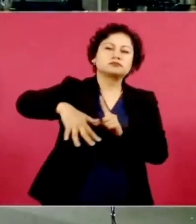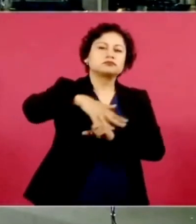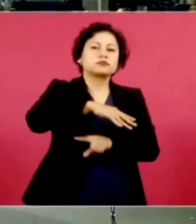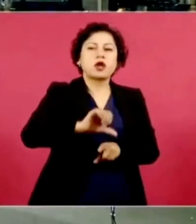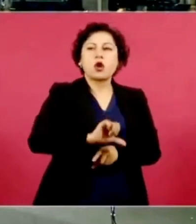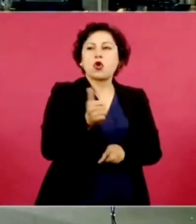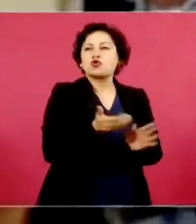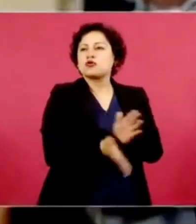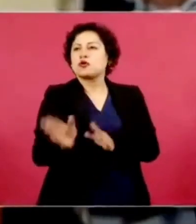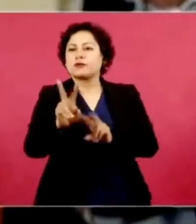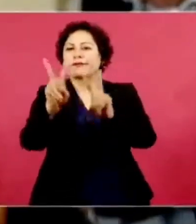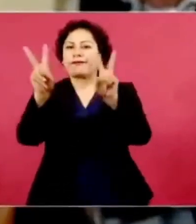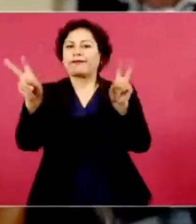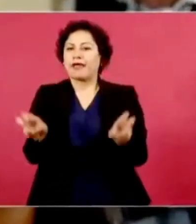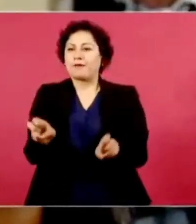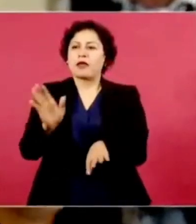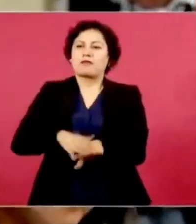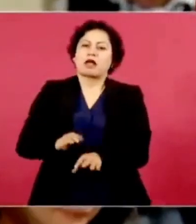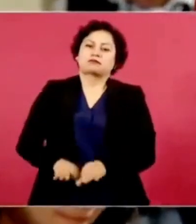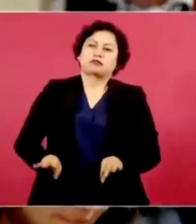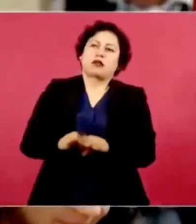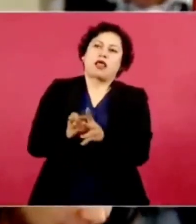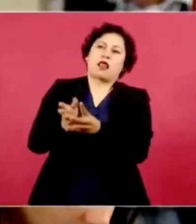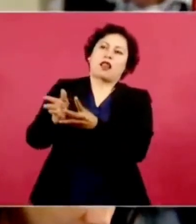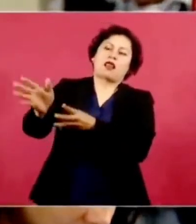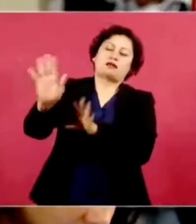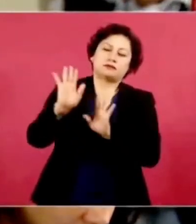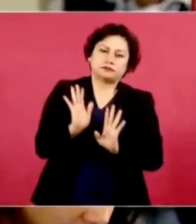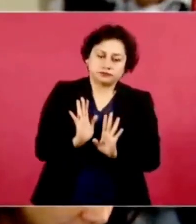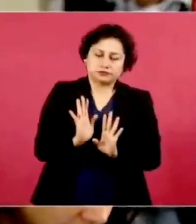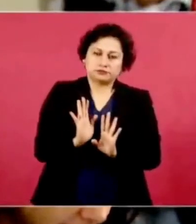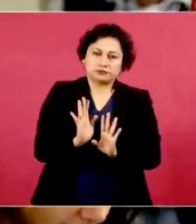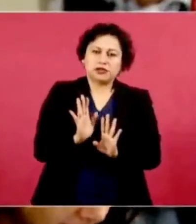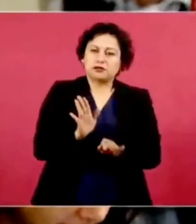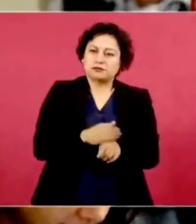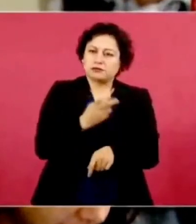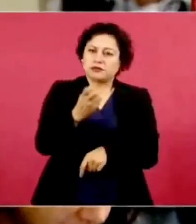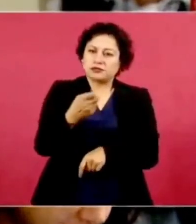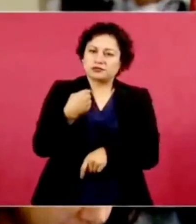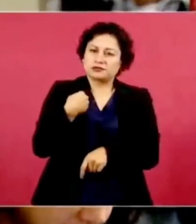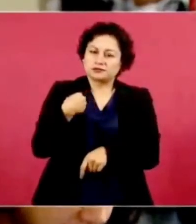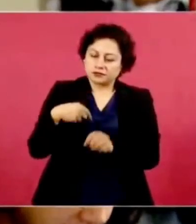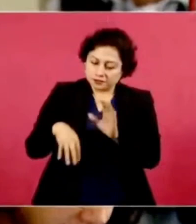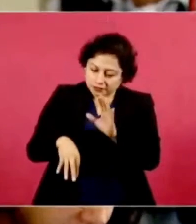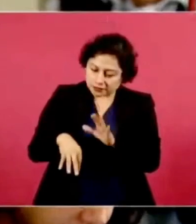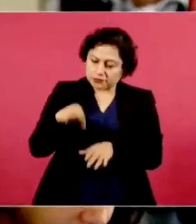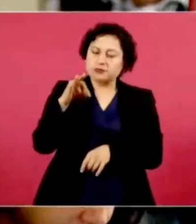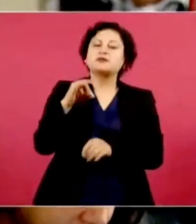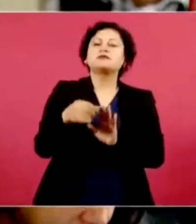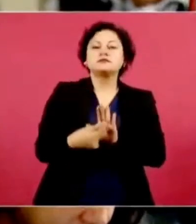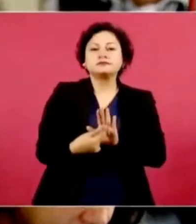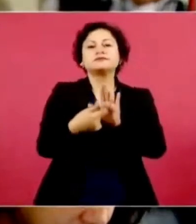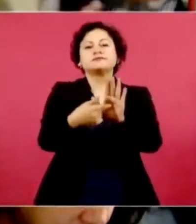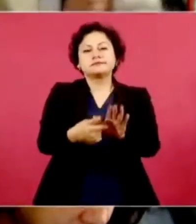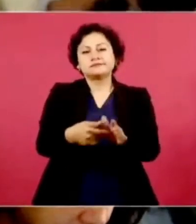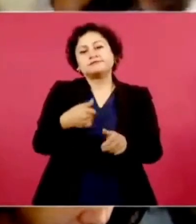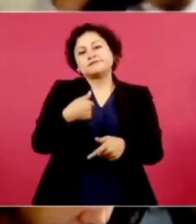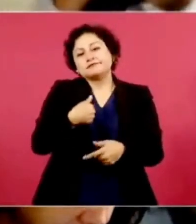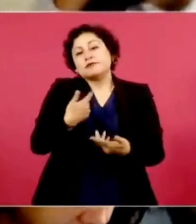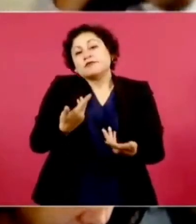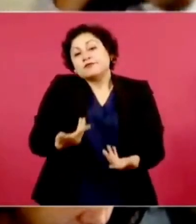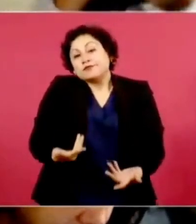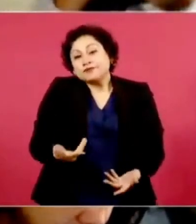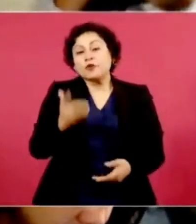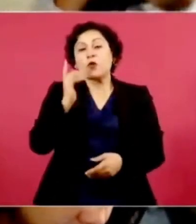por la información. Entonces, desde entonces lo tengo guardado ese tema. Y me hubiera gustado que estuviera aquí Leticia Ramírez